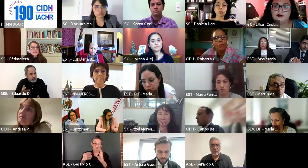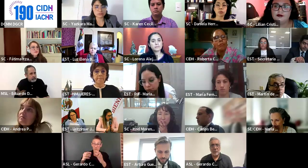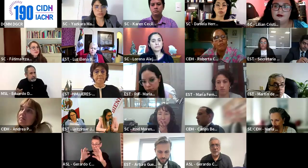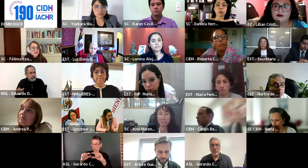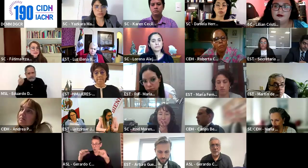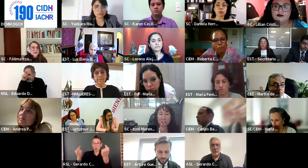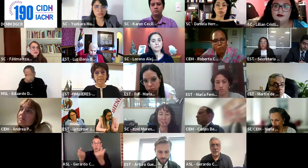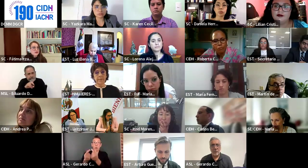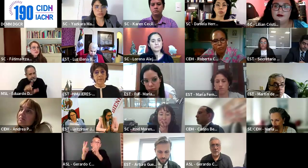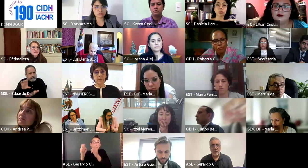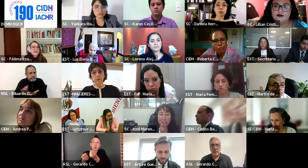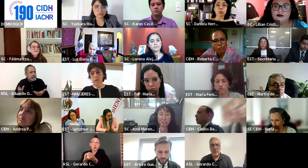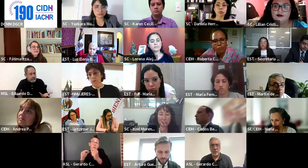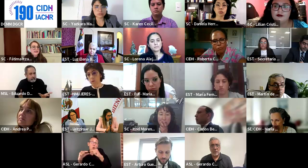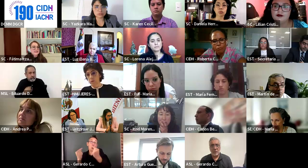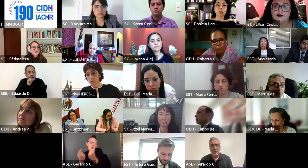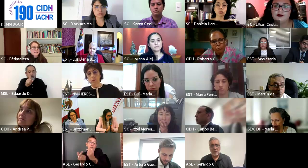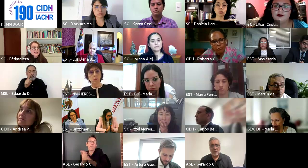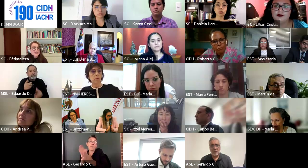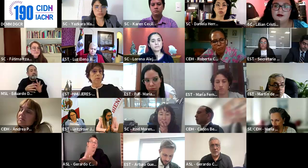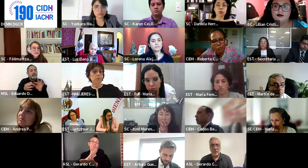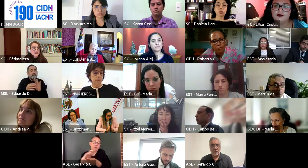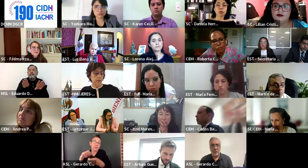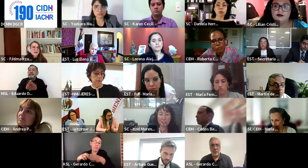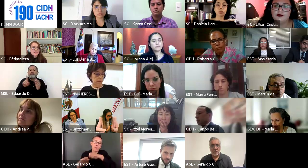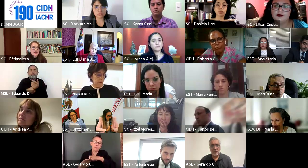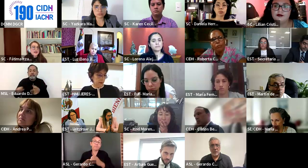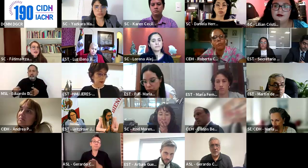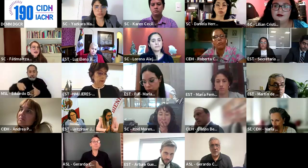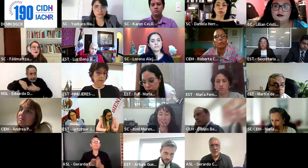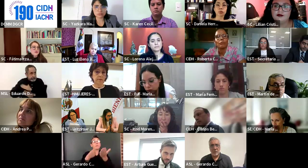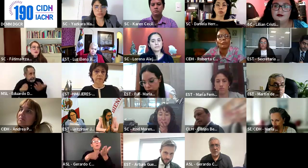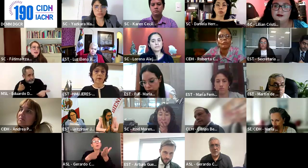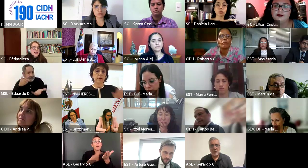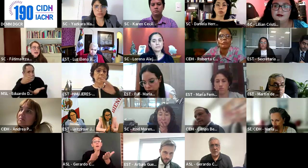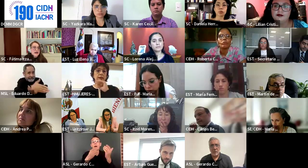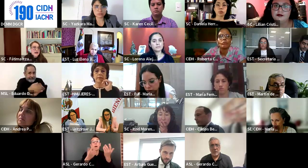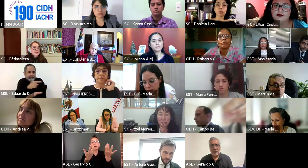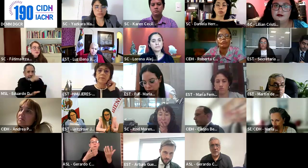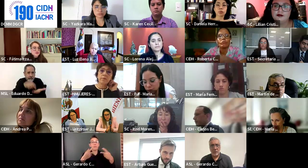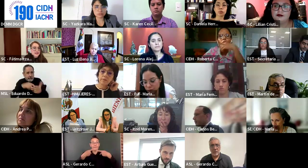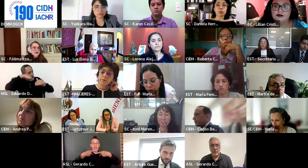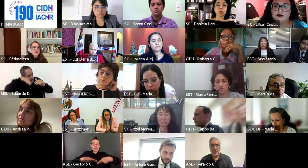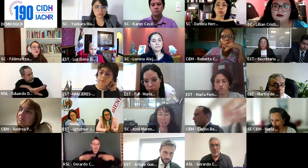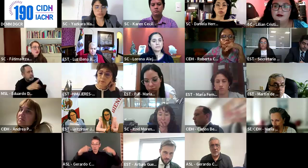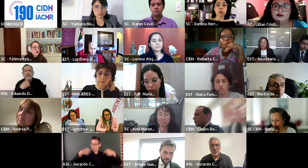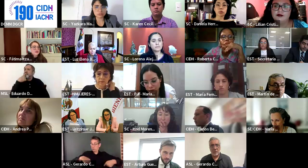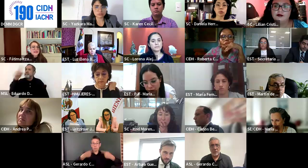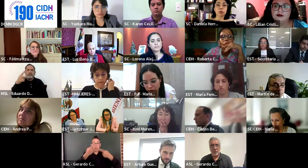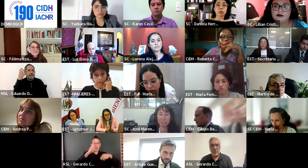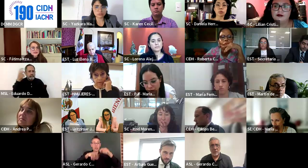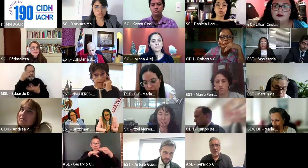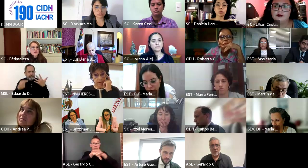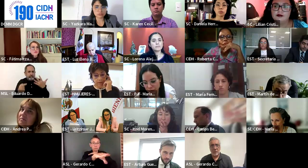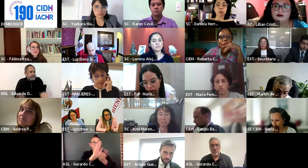También es importante reconocer que la falta de accesibilidad física para llegar a un lugar a denunciar o